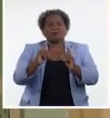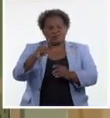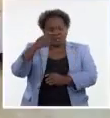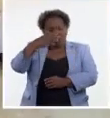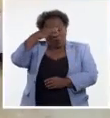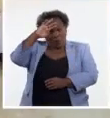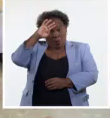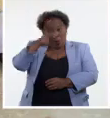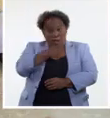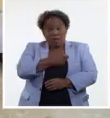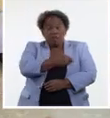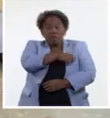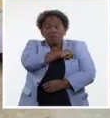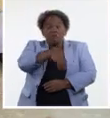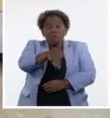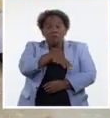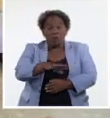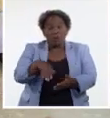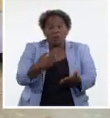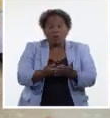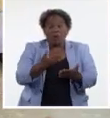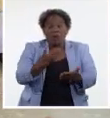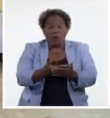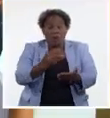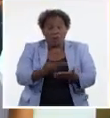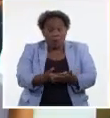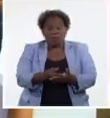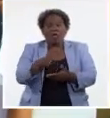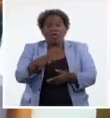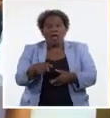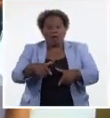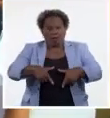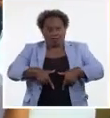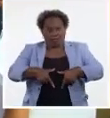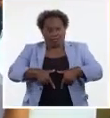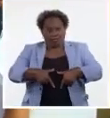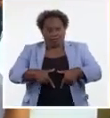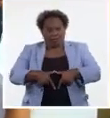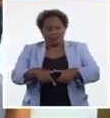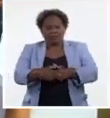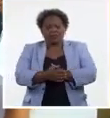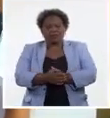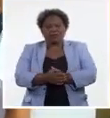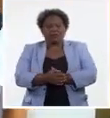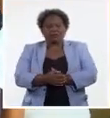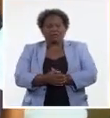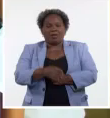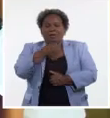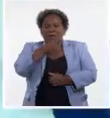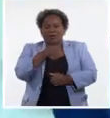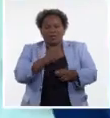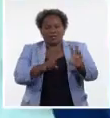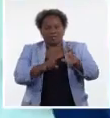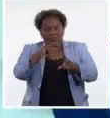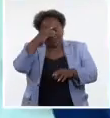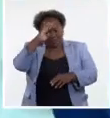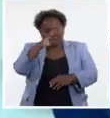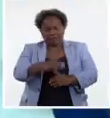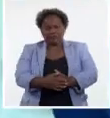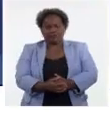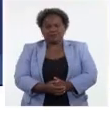el pueblo propone y nomina democráticamente a sus candidatos Rosana Rodríguez sistema informativo de la televisión